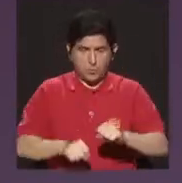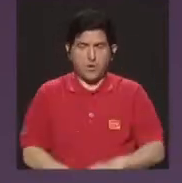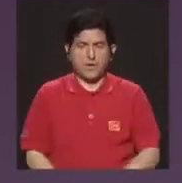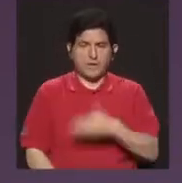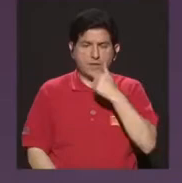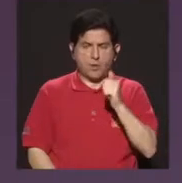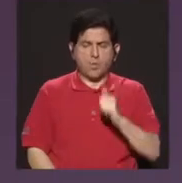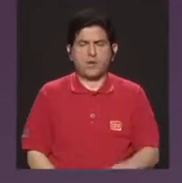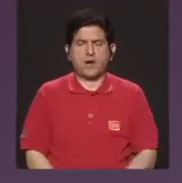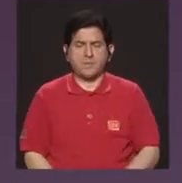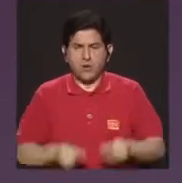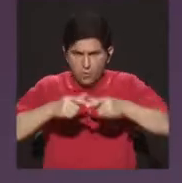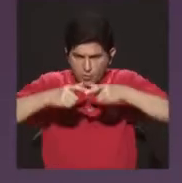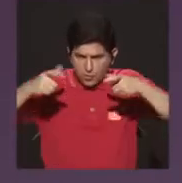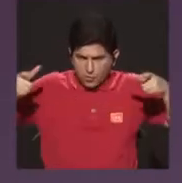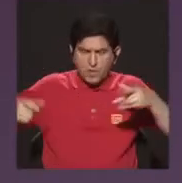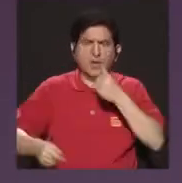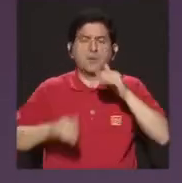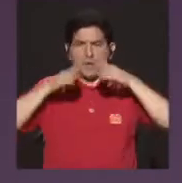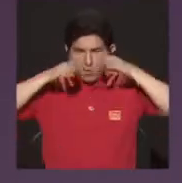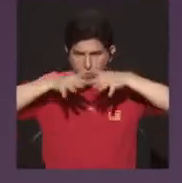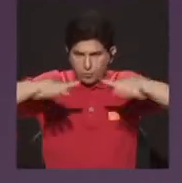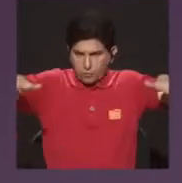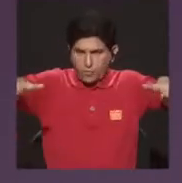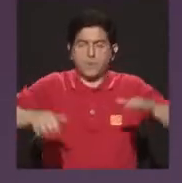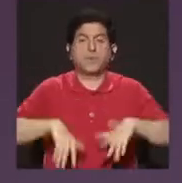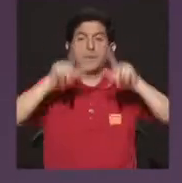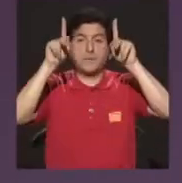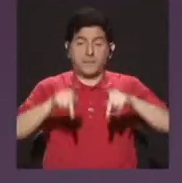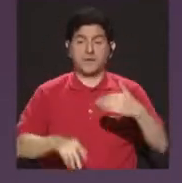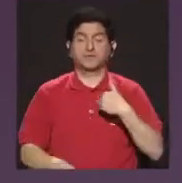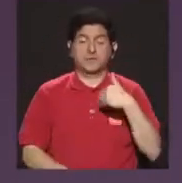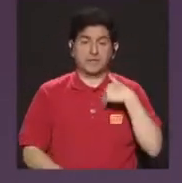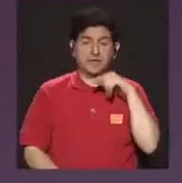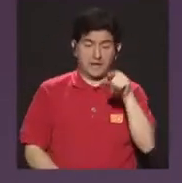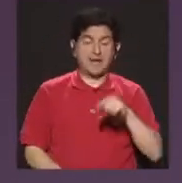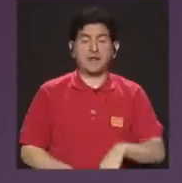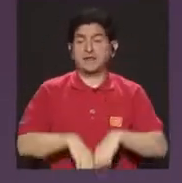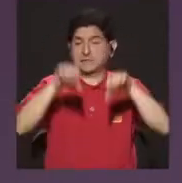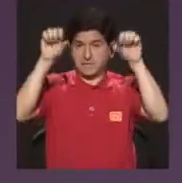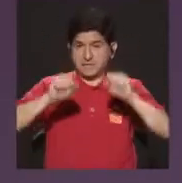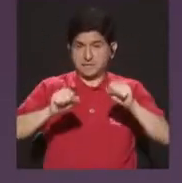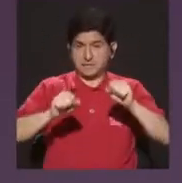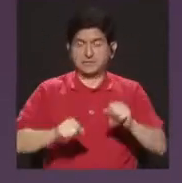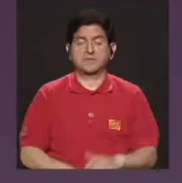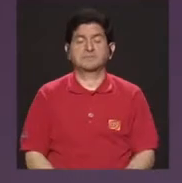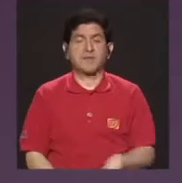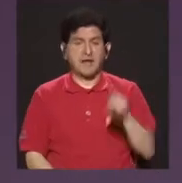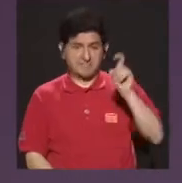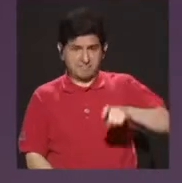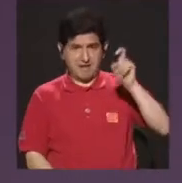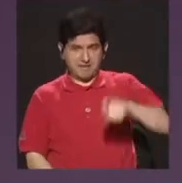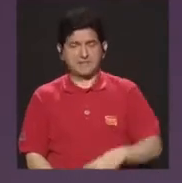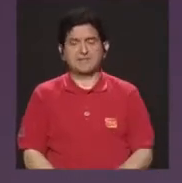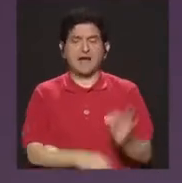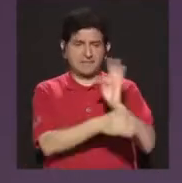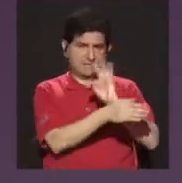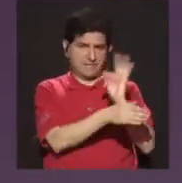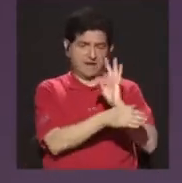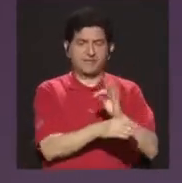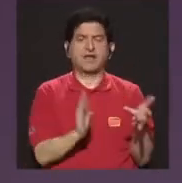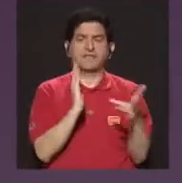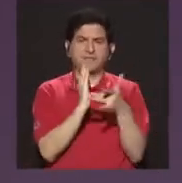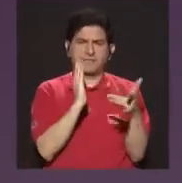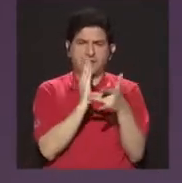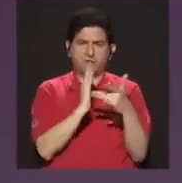mucho mejor y con mejor cobertura para que esta persona pueda recibir esta señal de esta manera efectivamente se ocupan televisores que tienen una